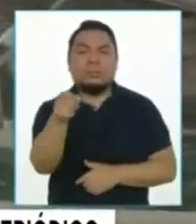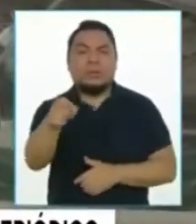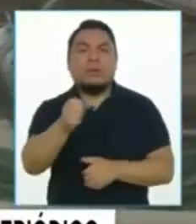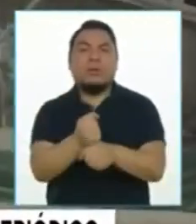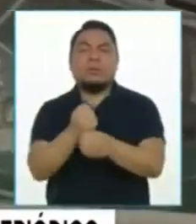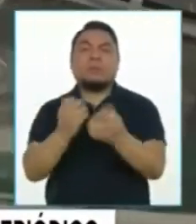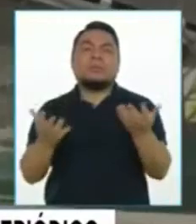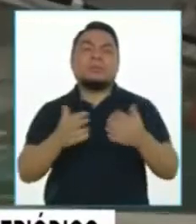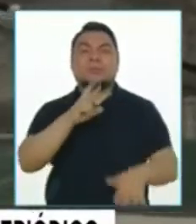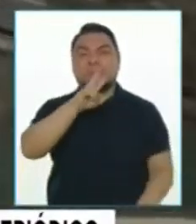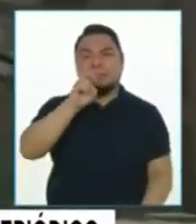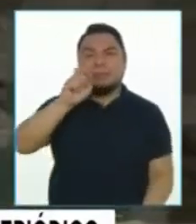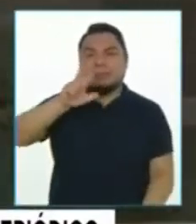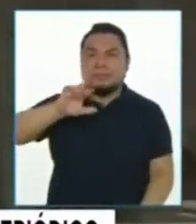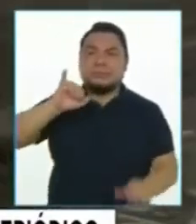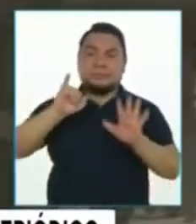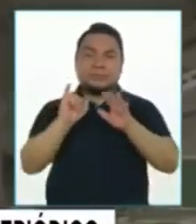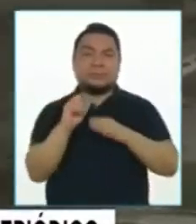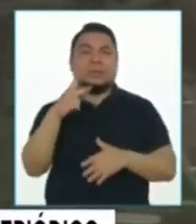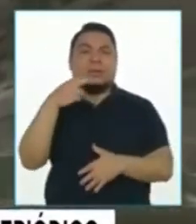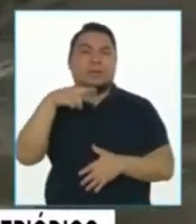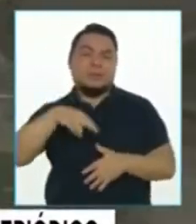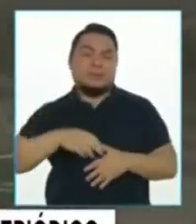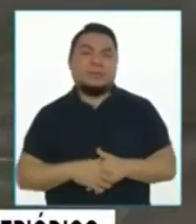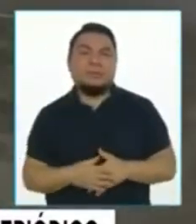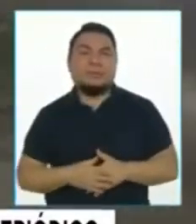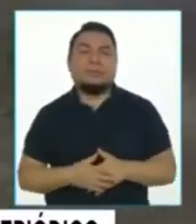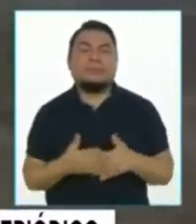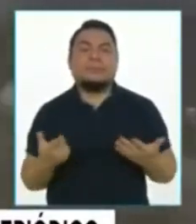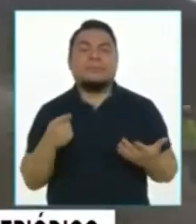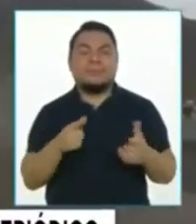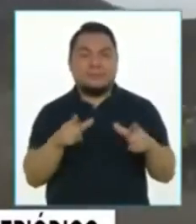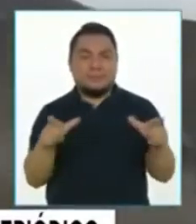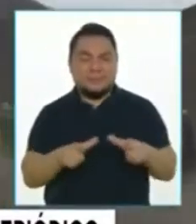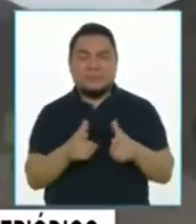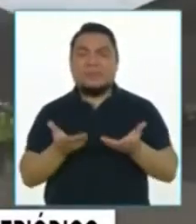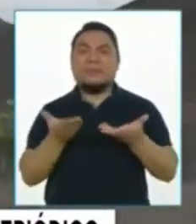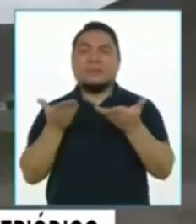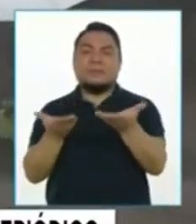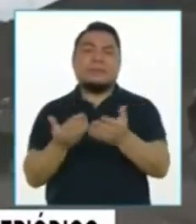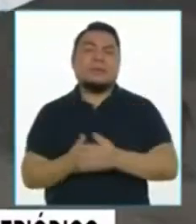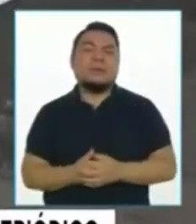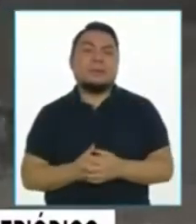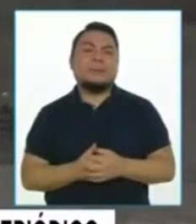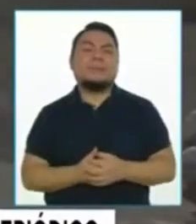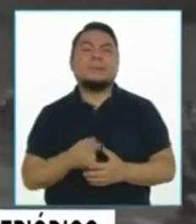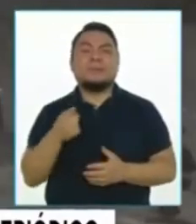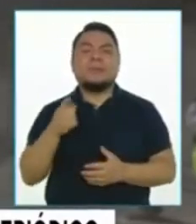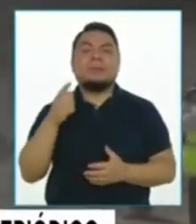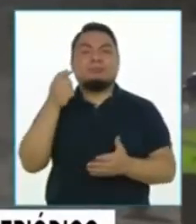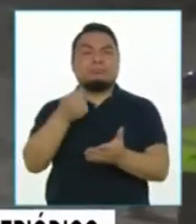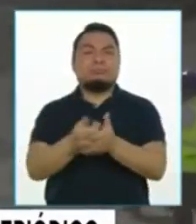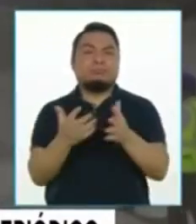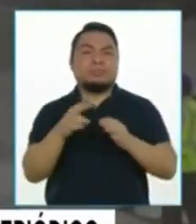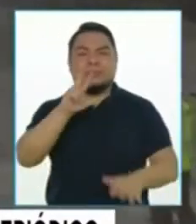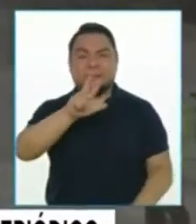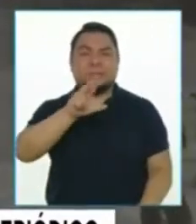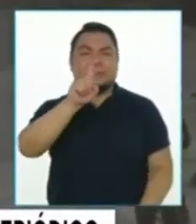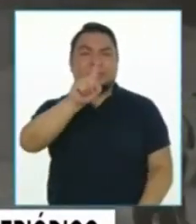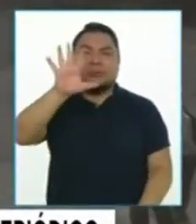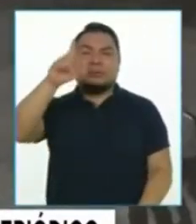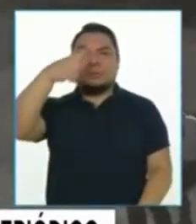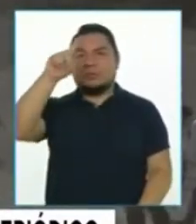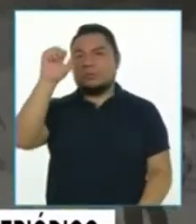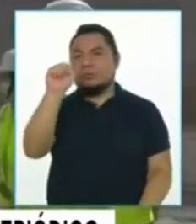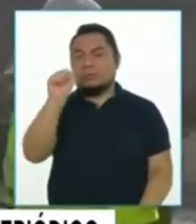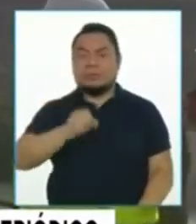Una obra de 236 kilómetros de longitud donde se invertirá 315